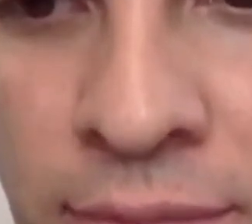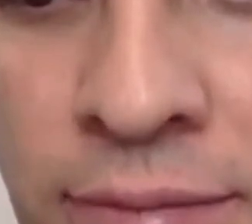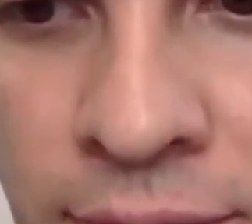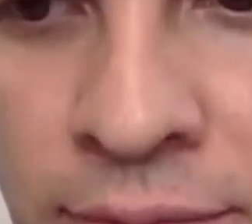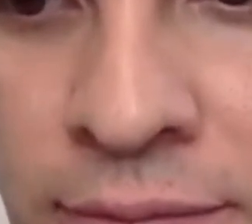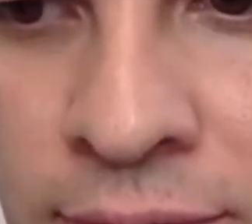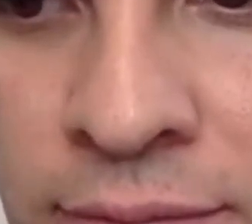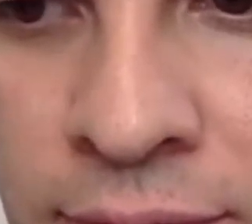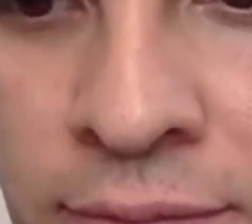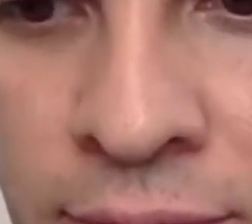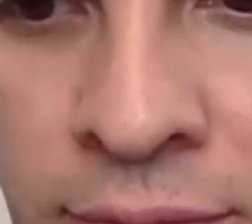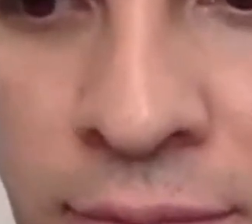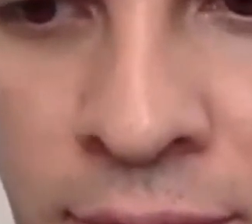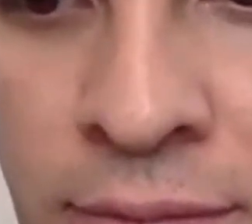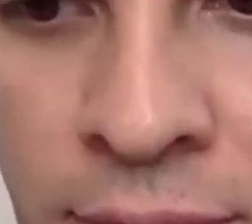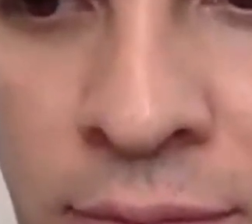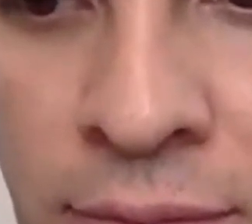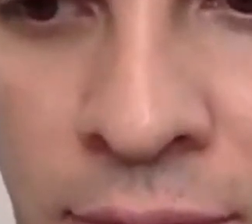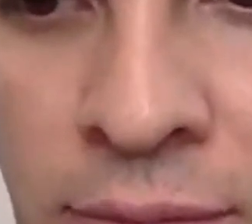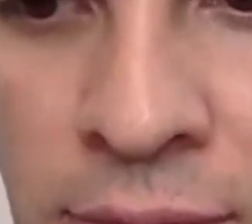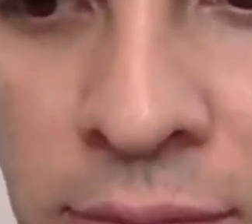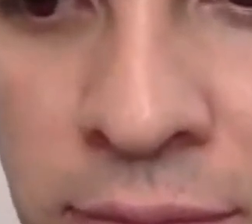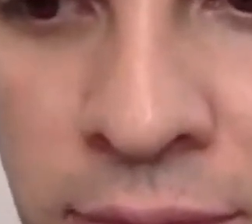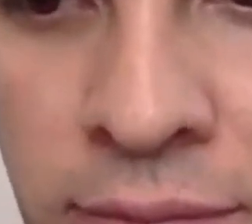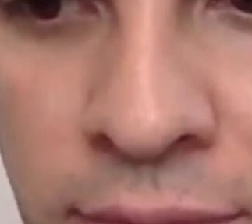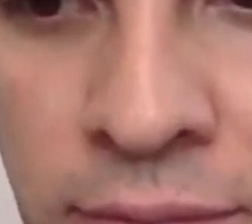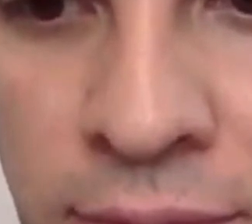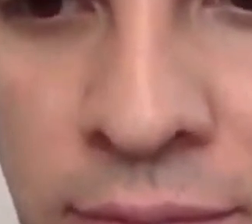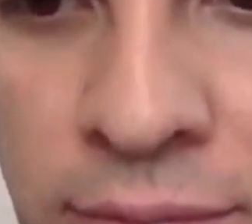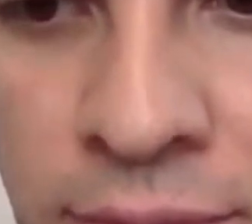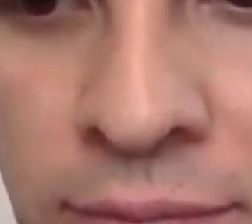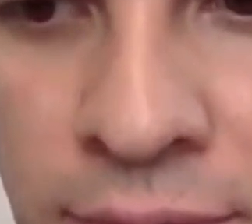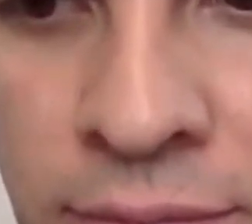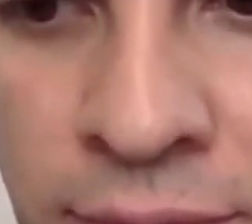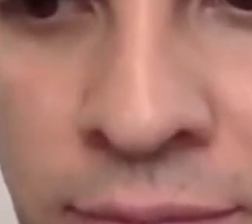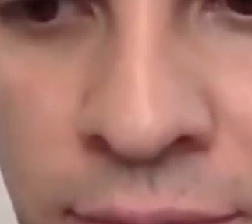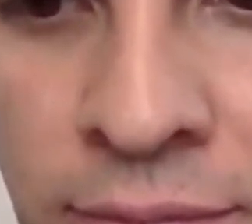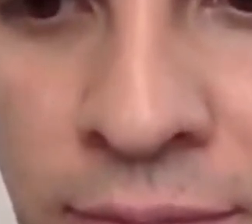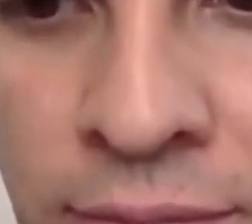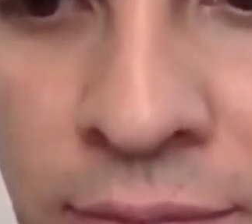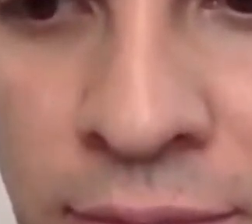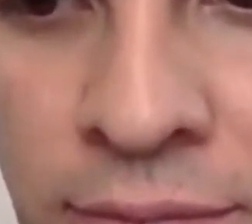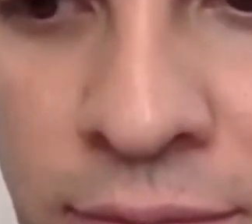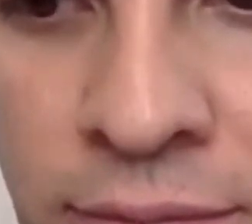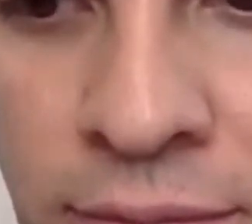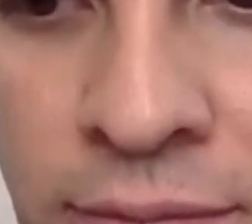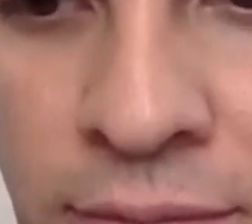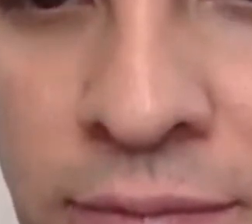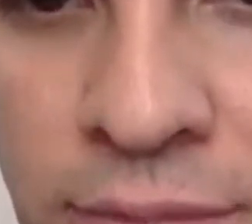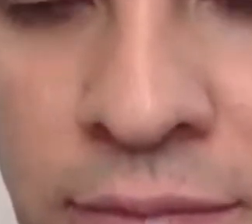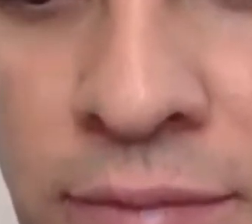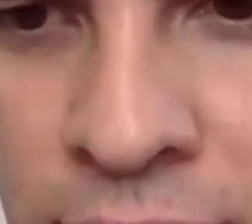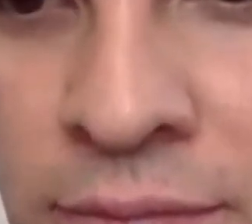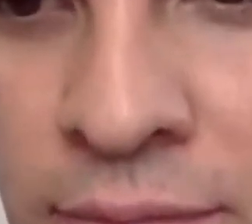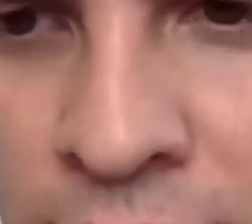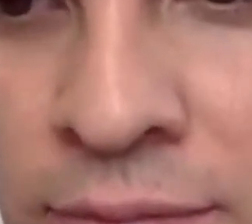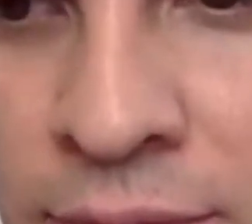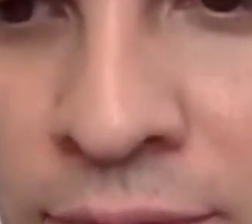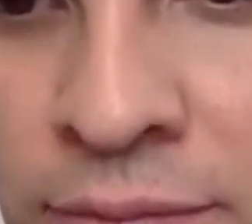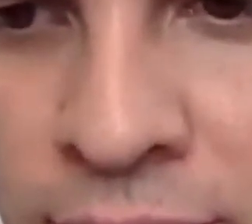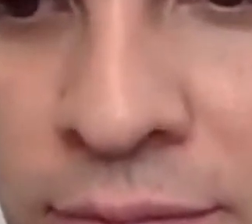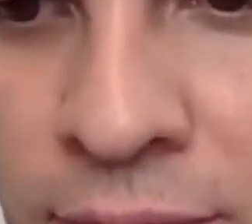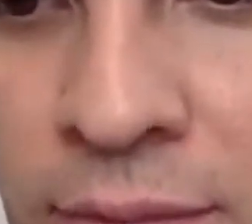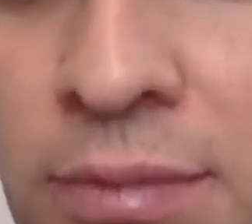10. Lo mismo que para alumnos de primaria, ¿no? Que si queremos evaluarles un mapa